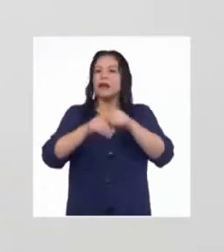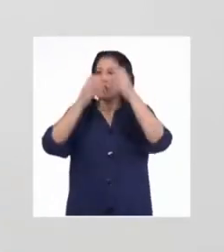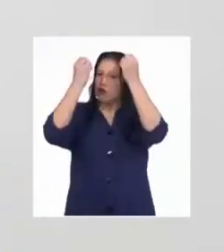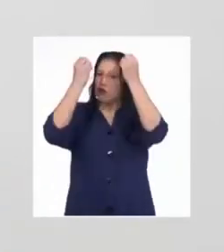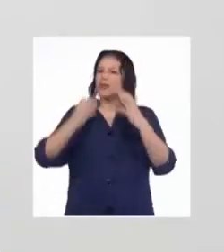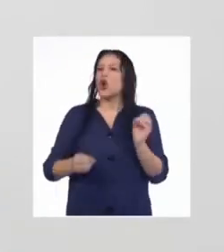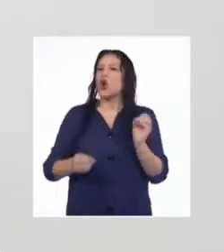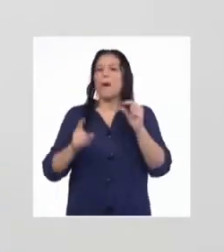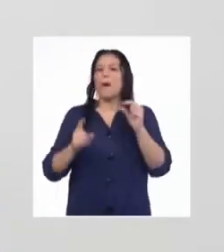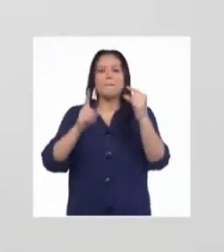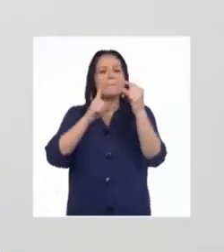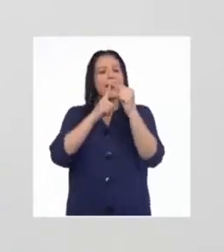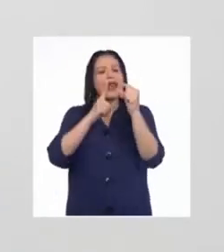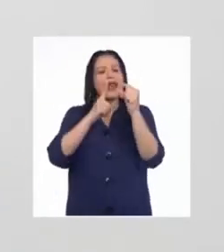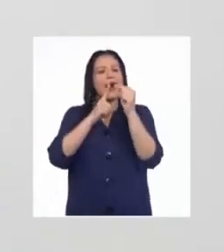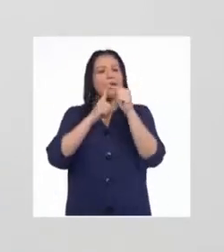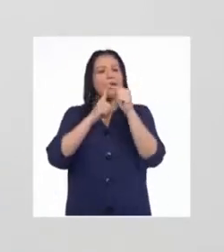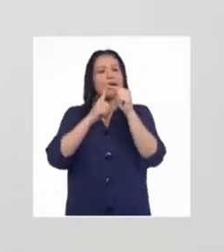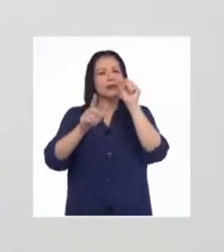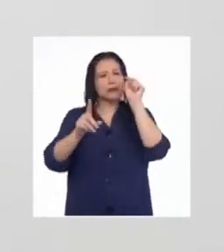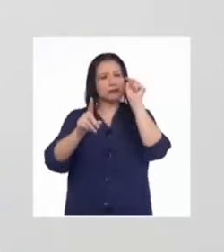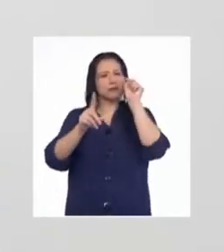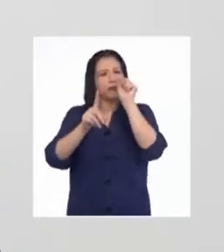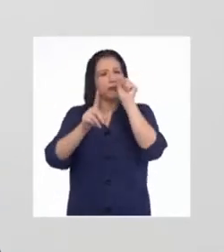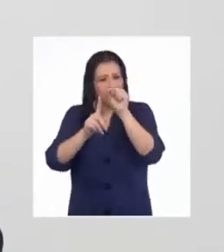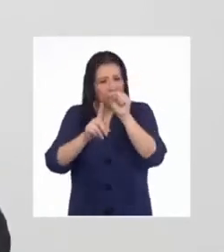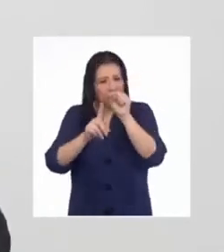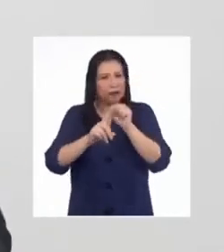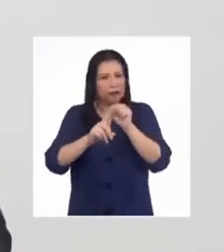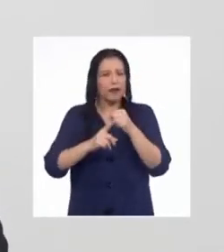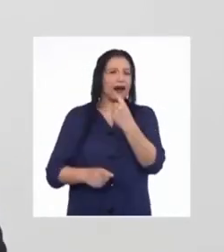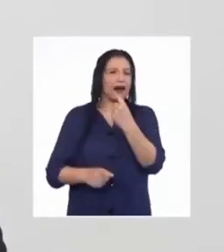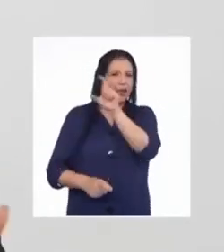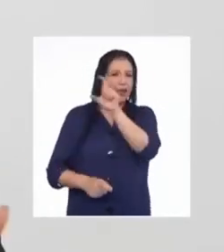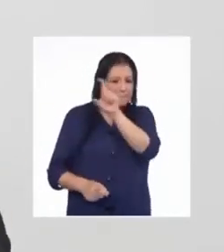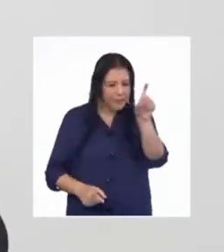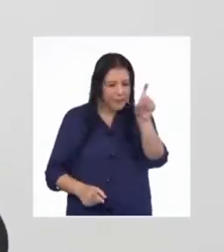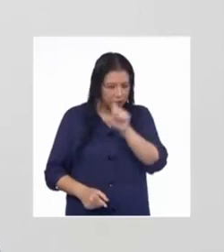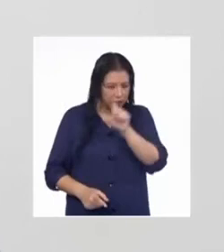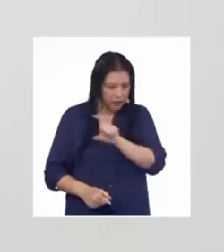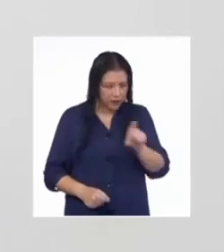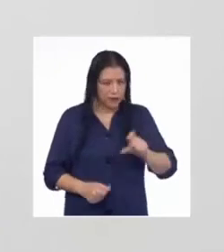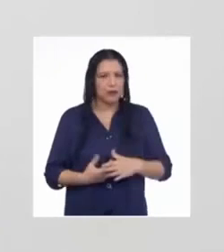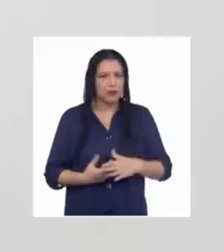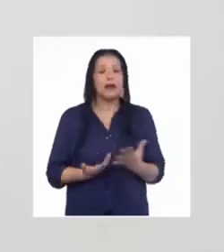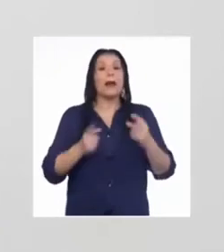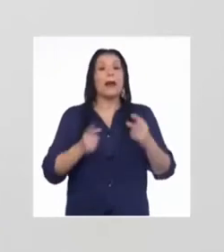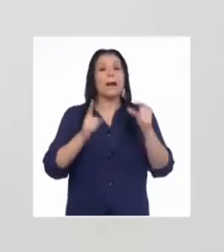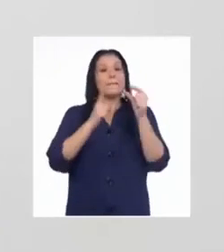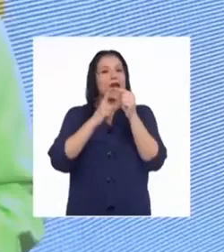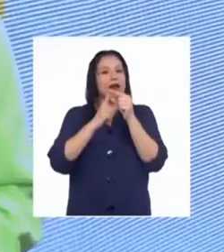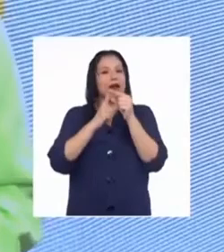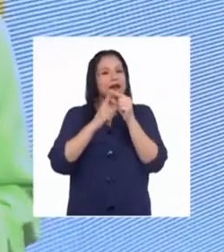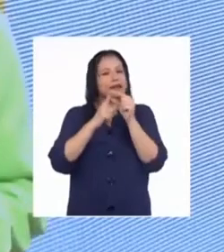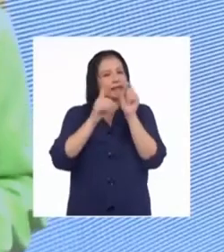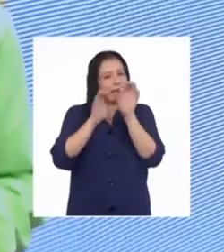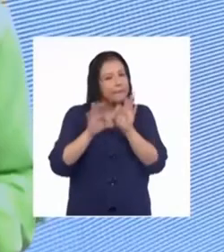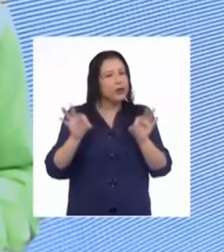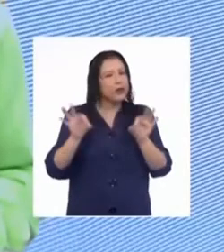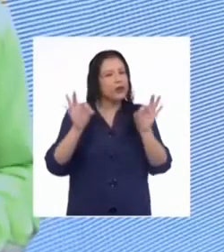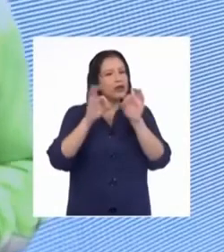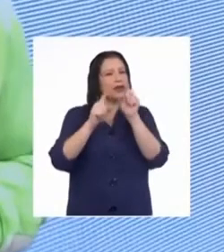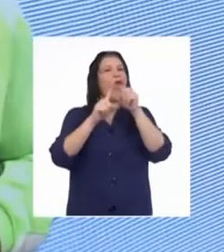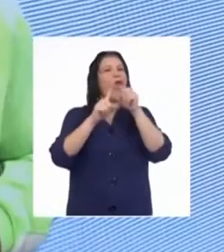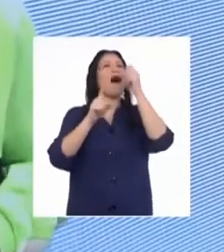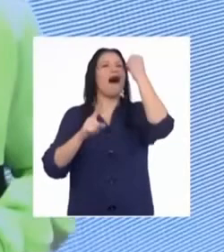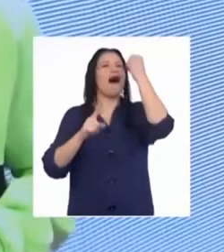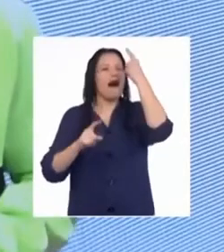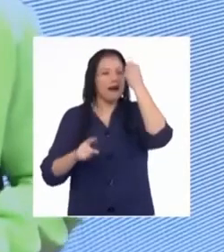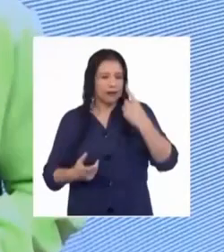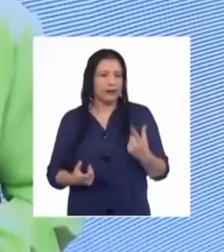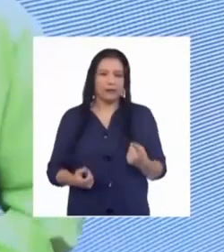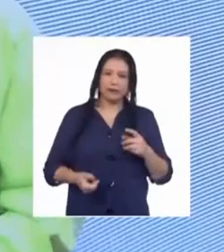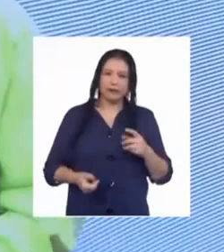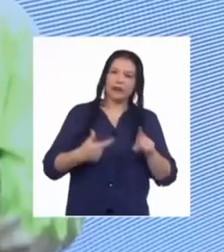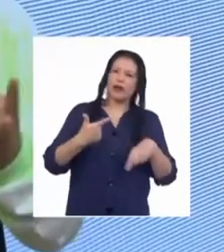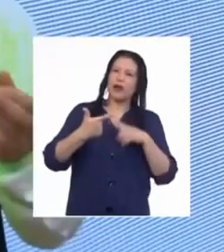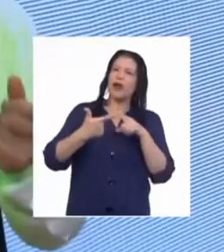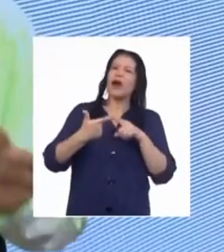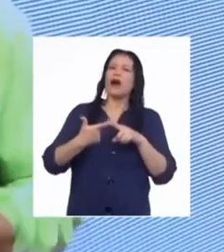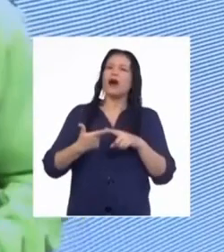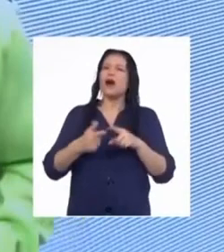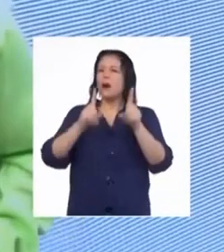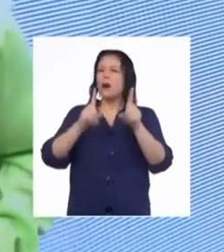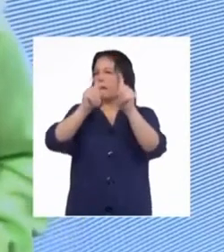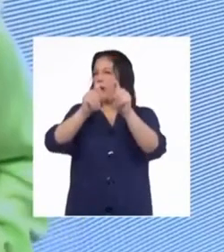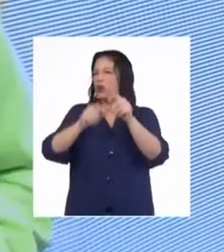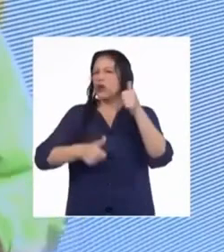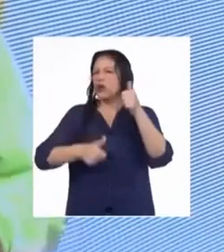palabras destacadas en cada párrafo, es decir, palabras clave. Y aquí tengo otra duda, profesora.